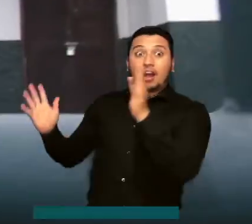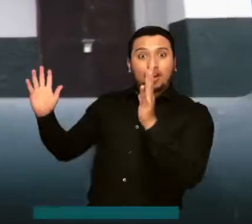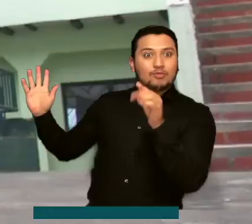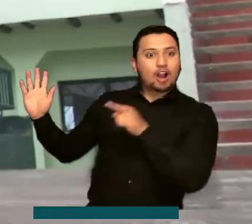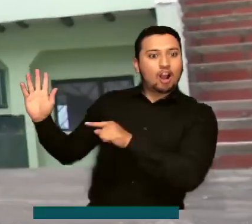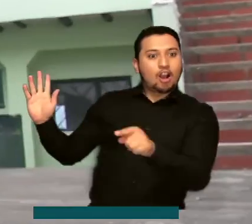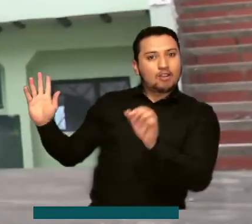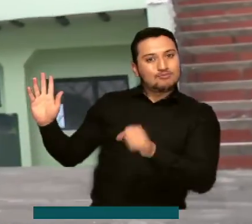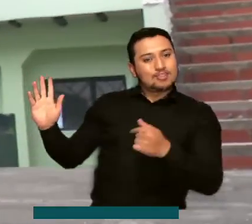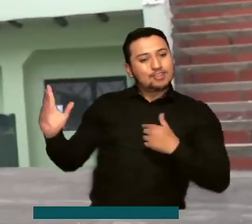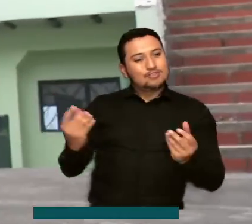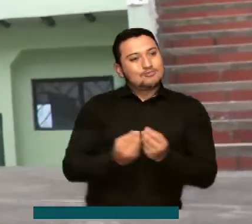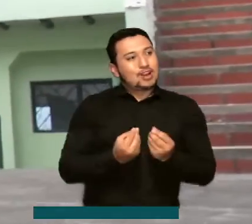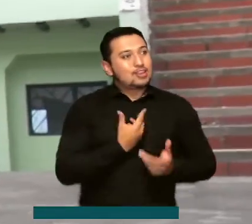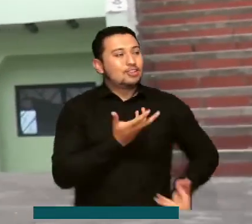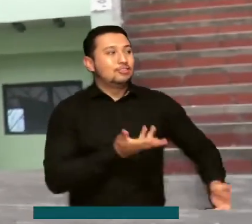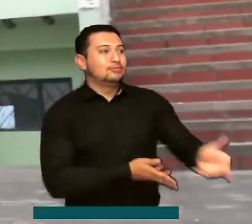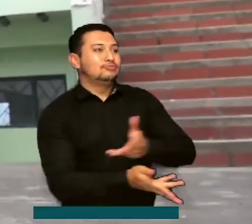los compañeros porque